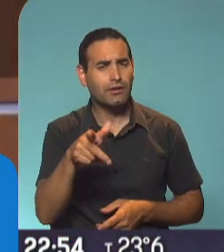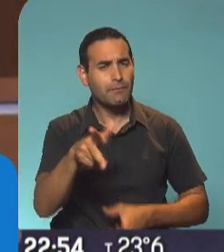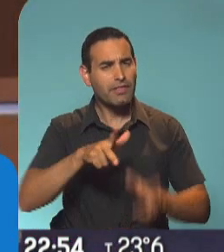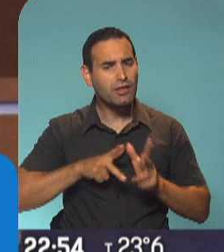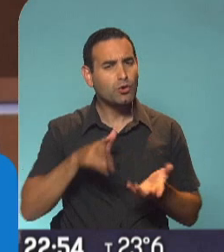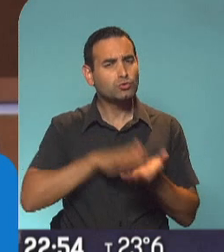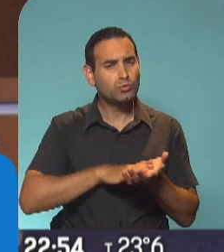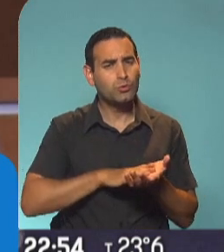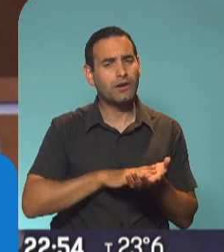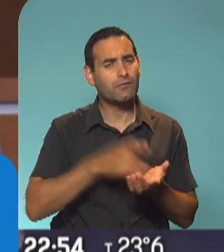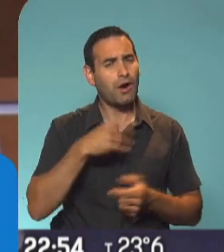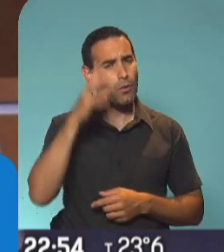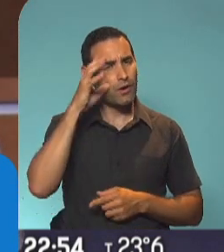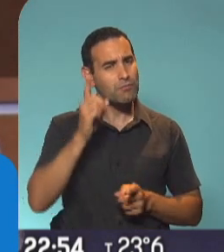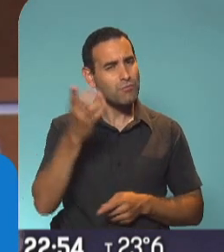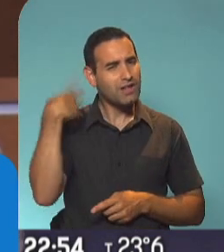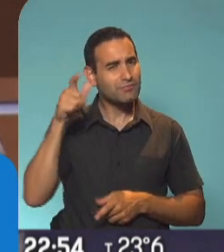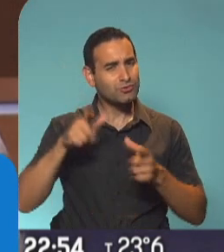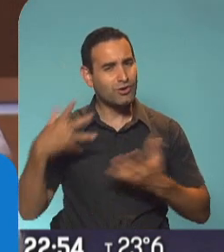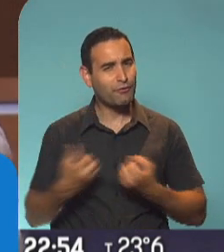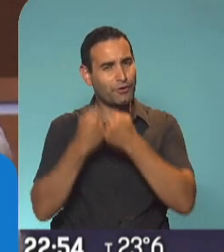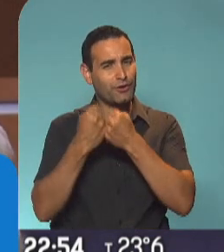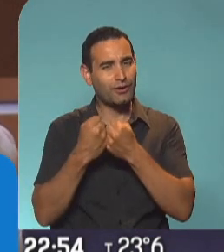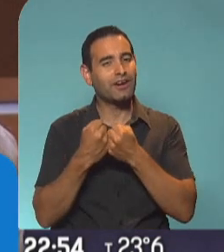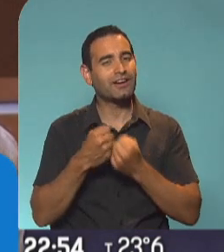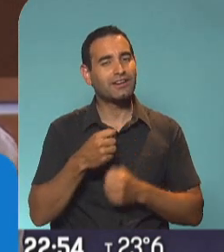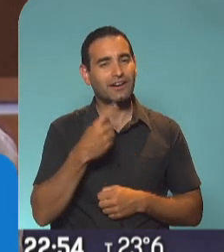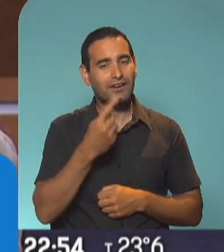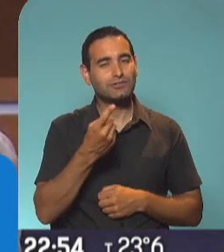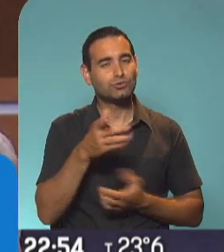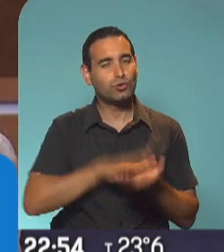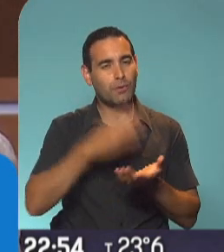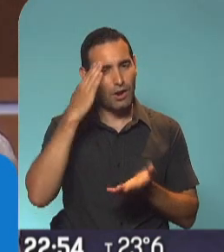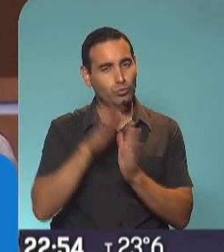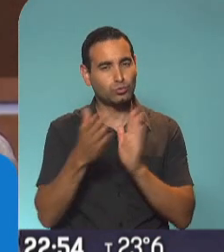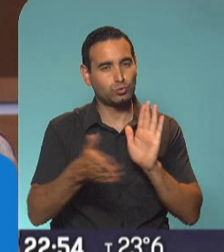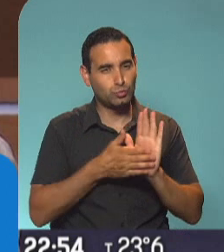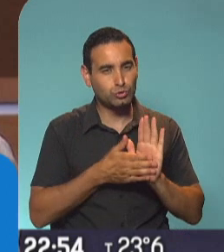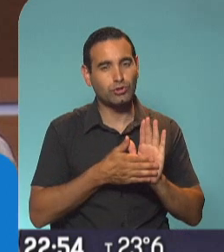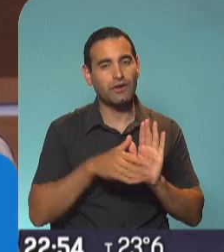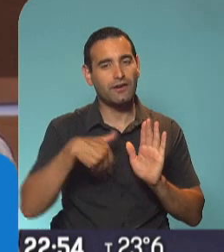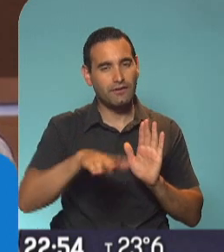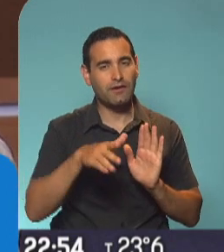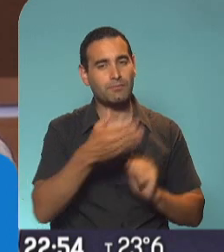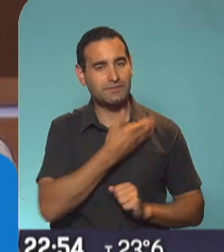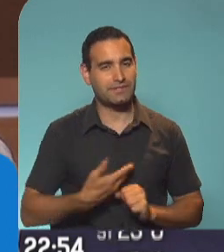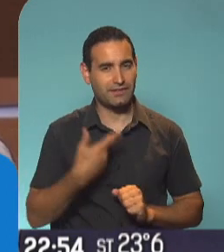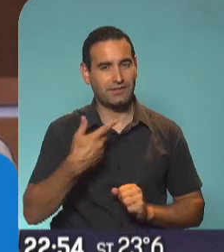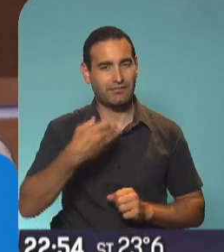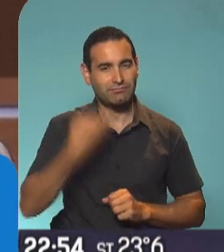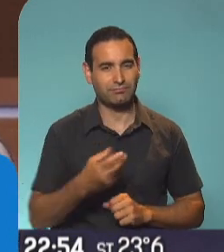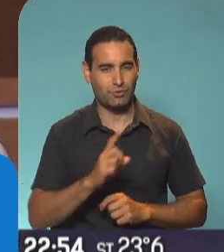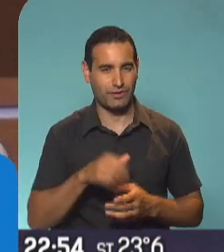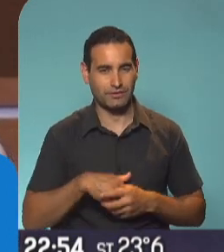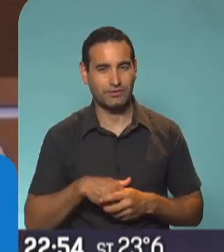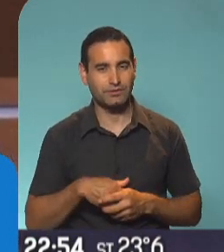reminded me that our founders, when they wrote the Constitution, they suspected that there could be a rogue president. I don't